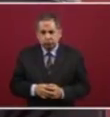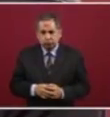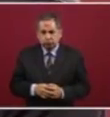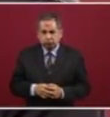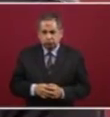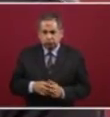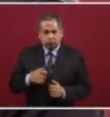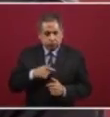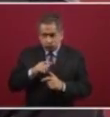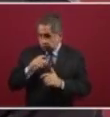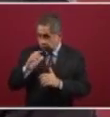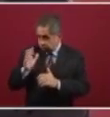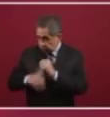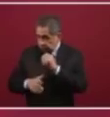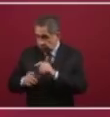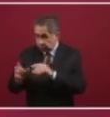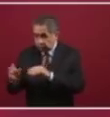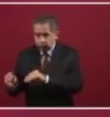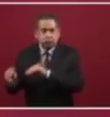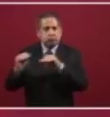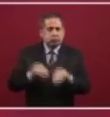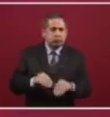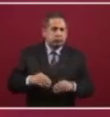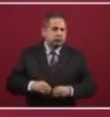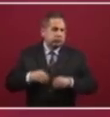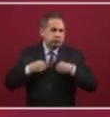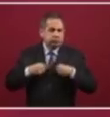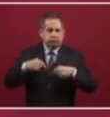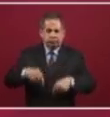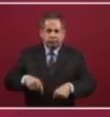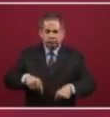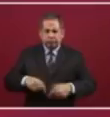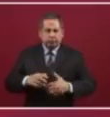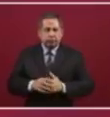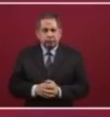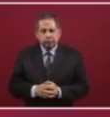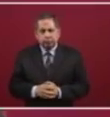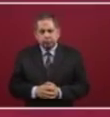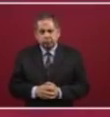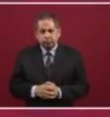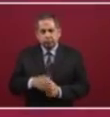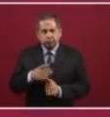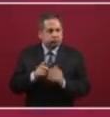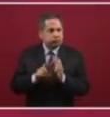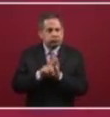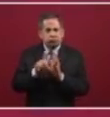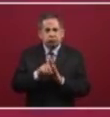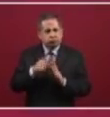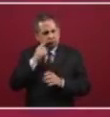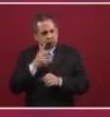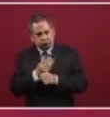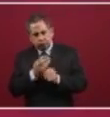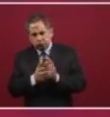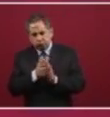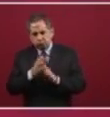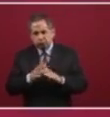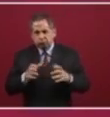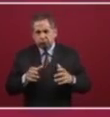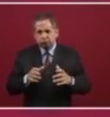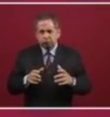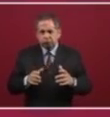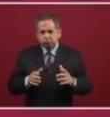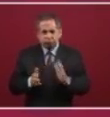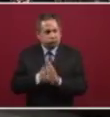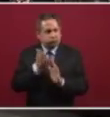ya nos vamos a mudar a Palacio. Es un departamento que se construyó